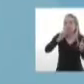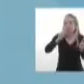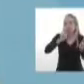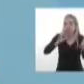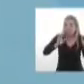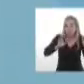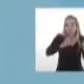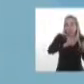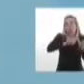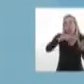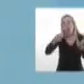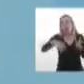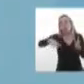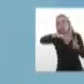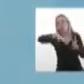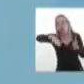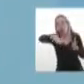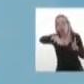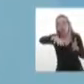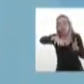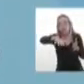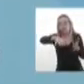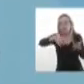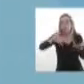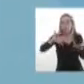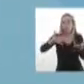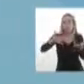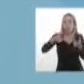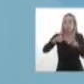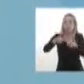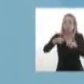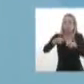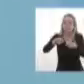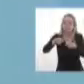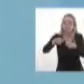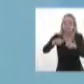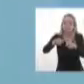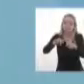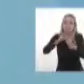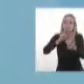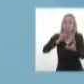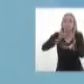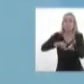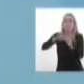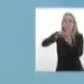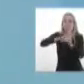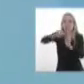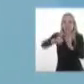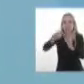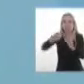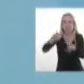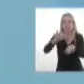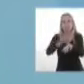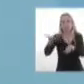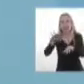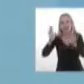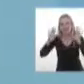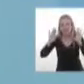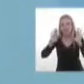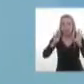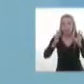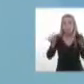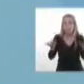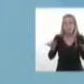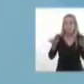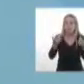la repartija y no de generar riqueza es decir no trabajar es como si nosotros ya hubiéramos nacido en un mundo de hadas